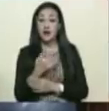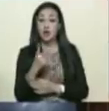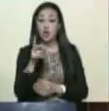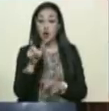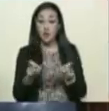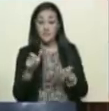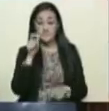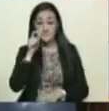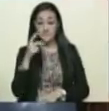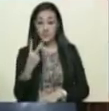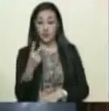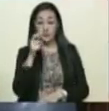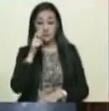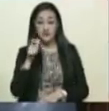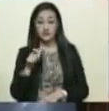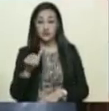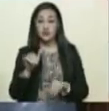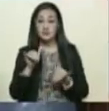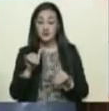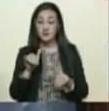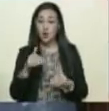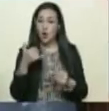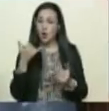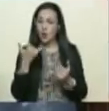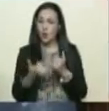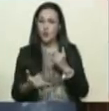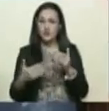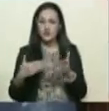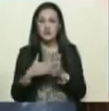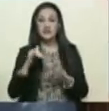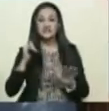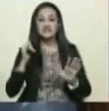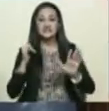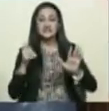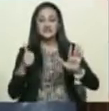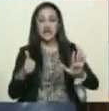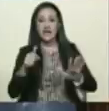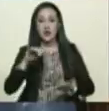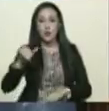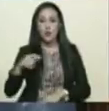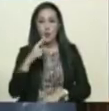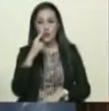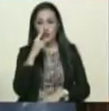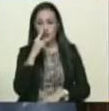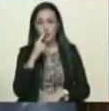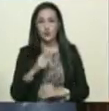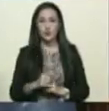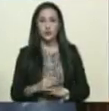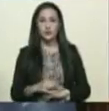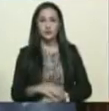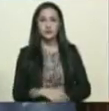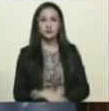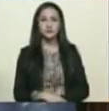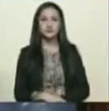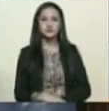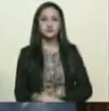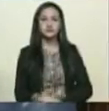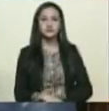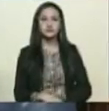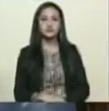6 de junio contra la última imputada que se hallaba en el país digamos ustedes